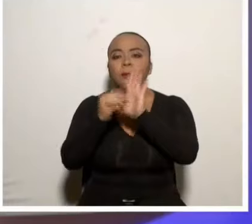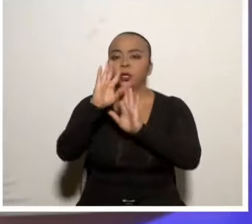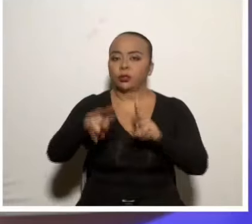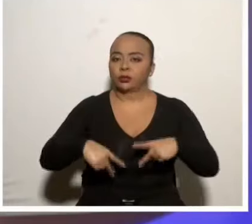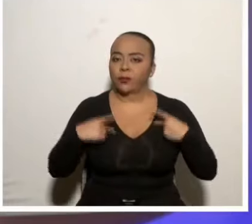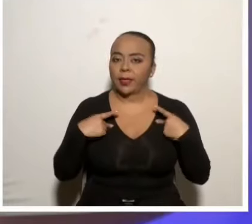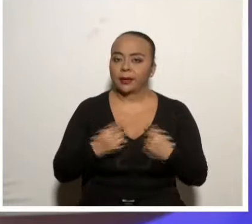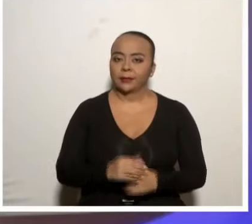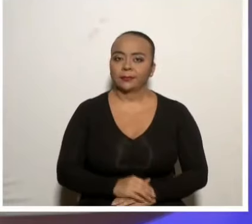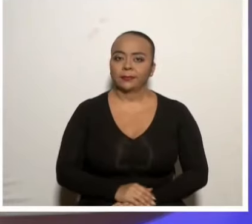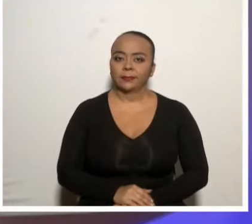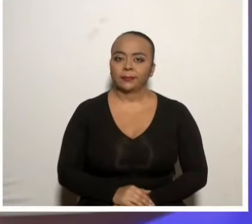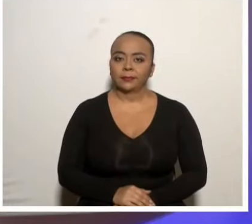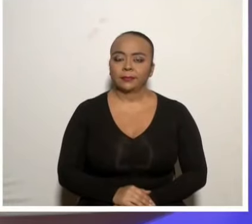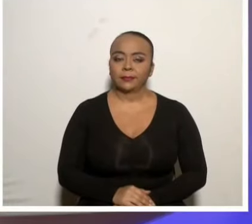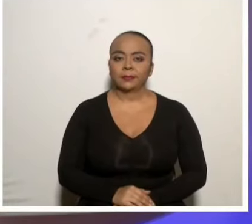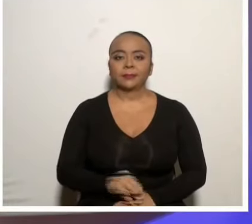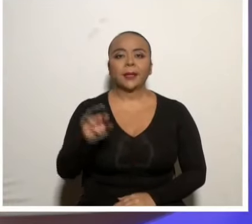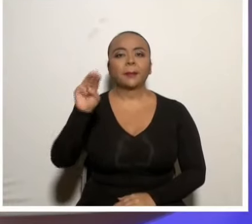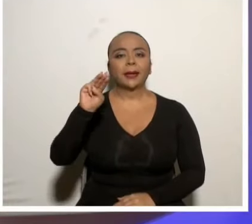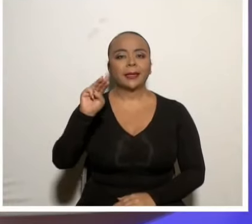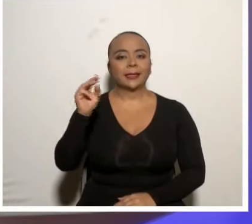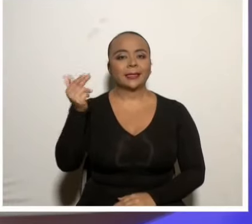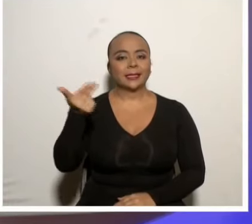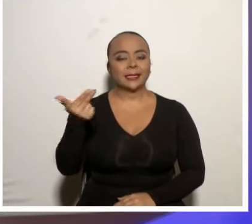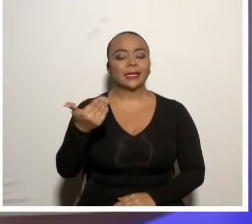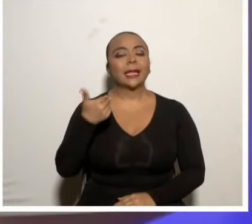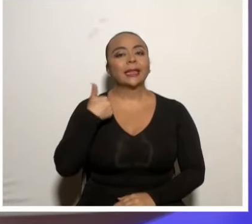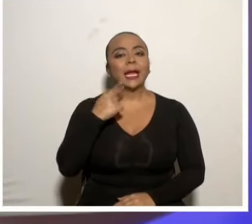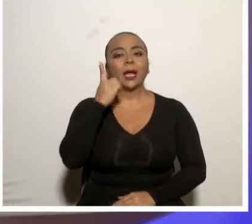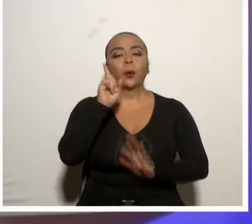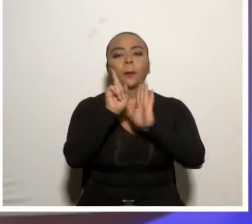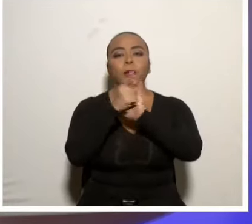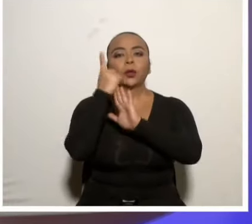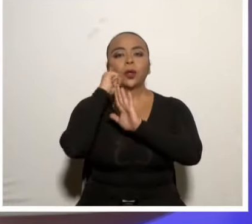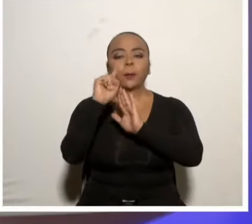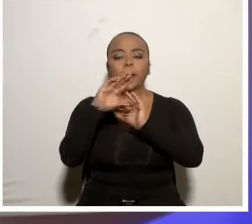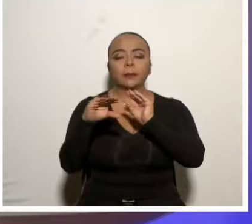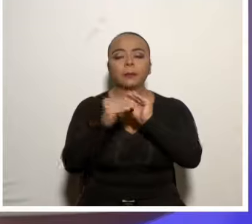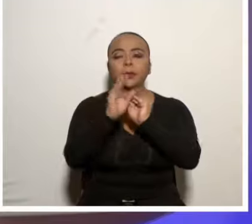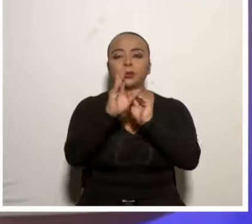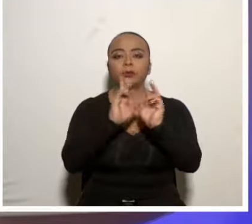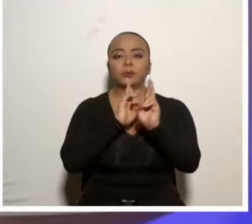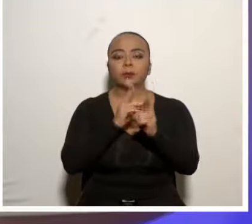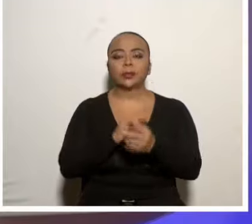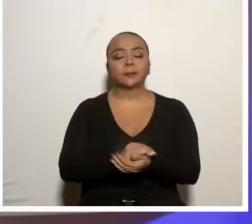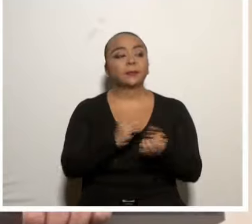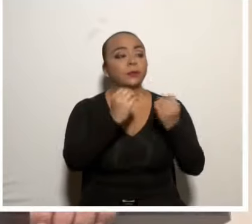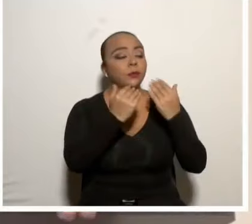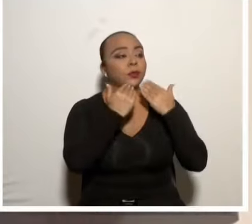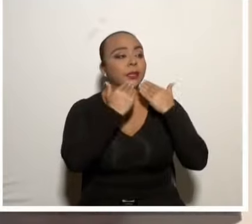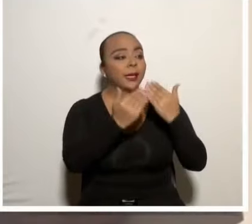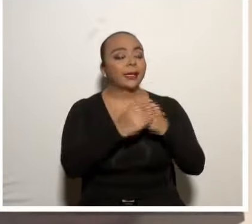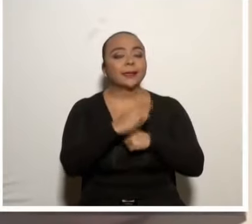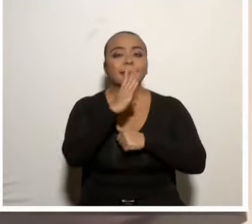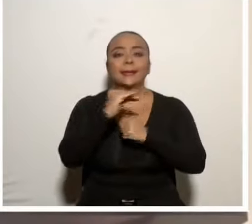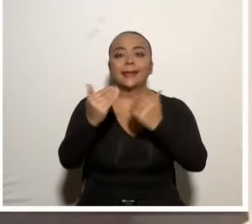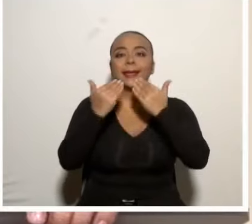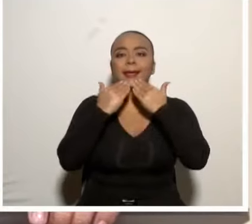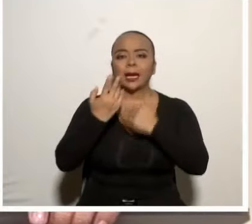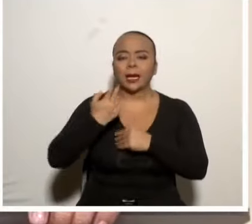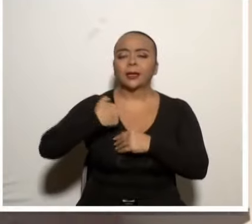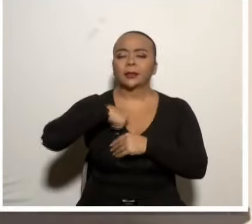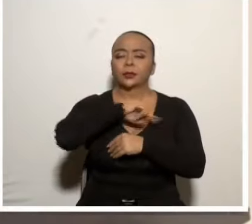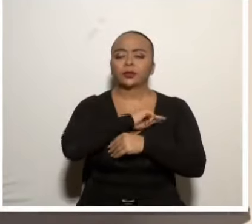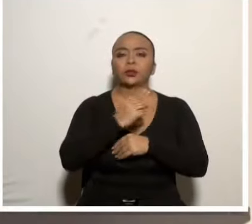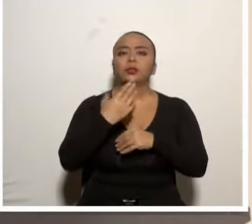vida. Don Martín Chinchilla, tiene ahora usted un minuto para ampliar su respuesta. Muchísimas gracias, y por supuesto lo que vamos a